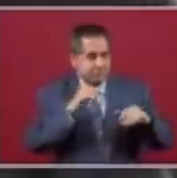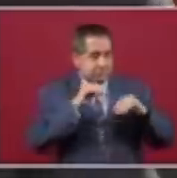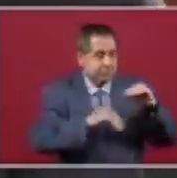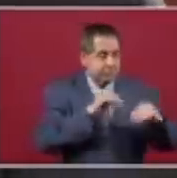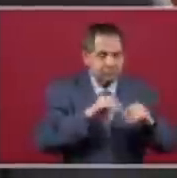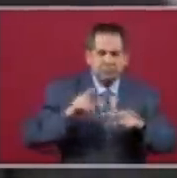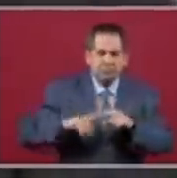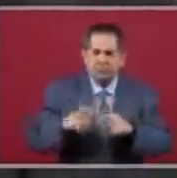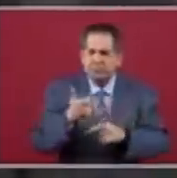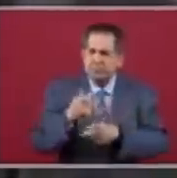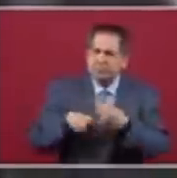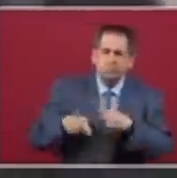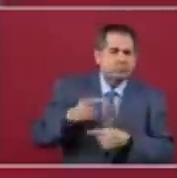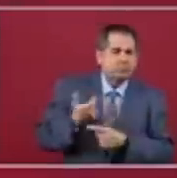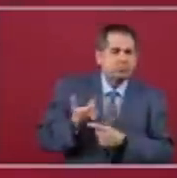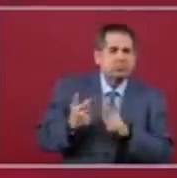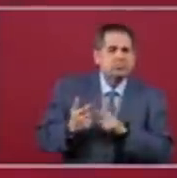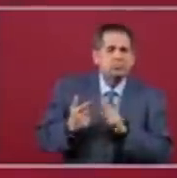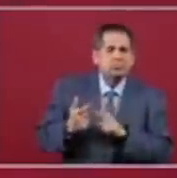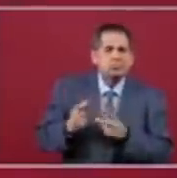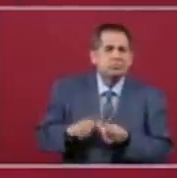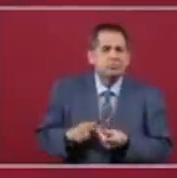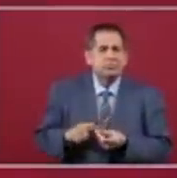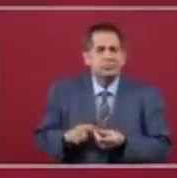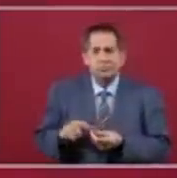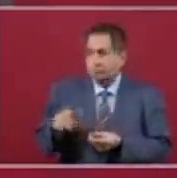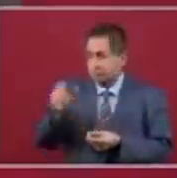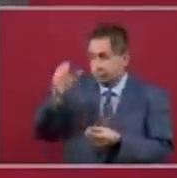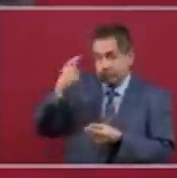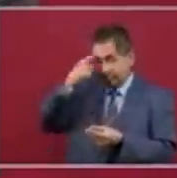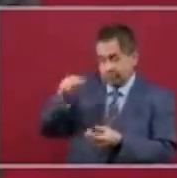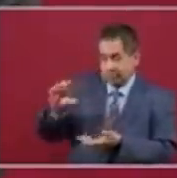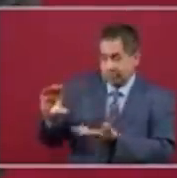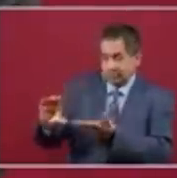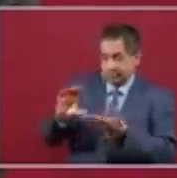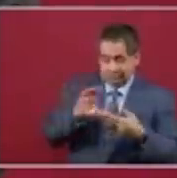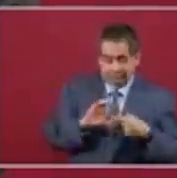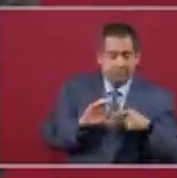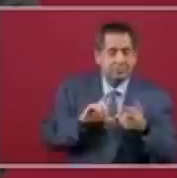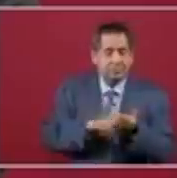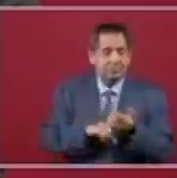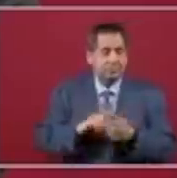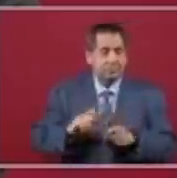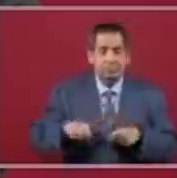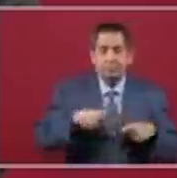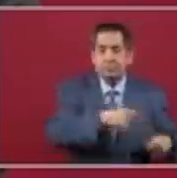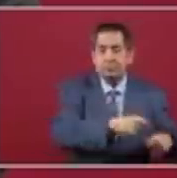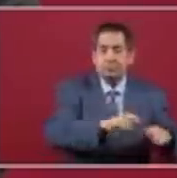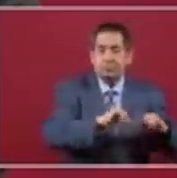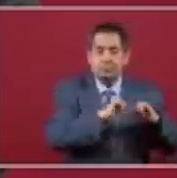nada más que ese dinero no entró a la hacienda pública.